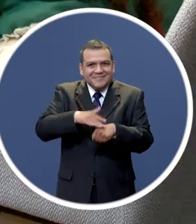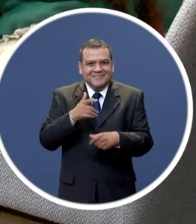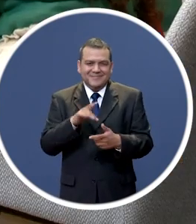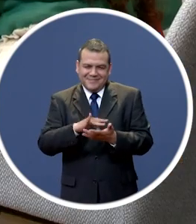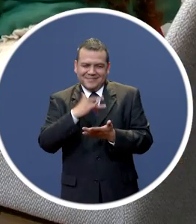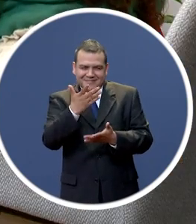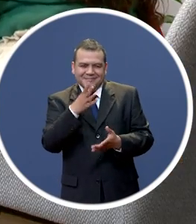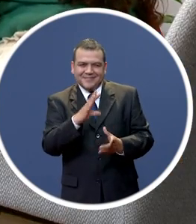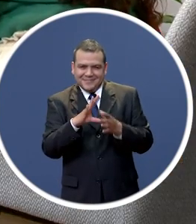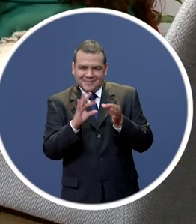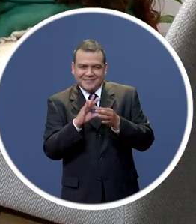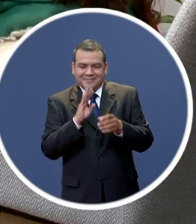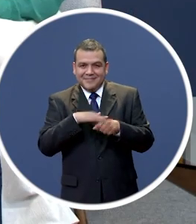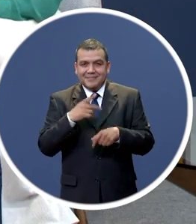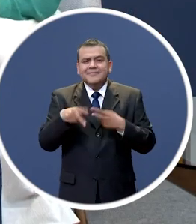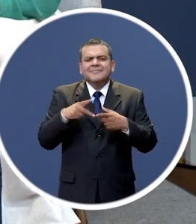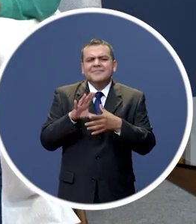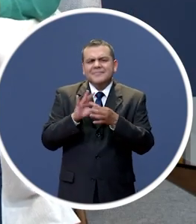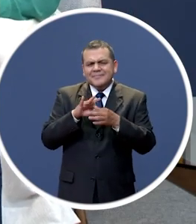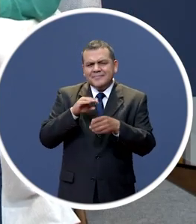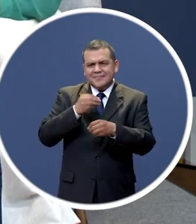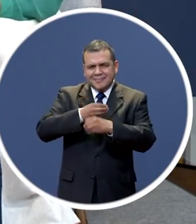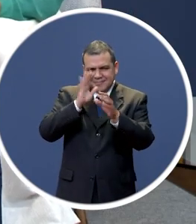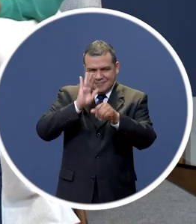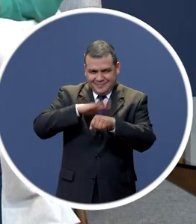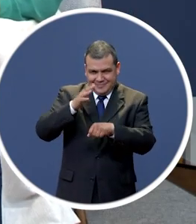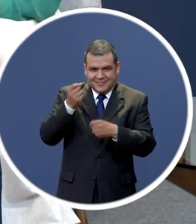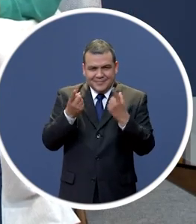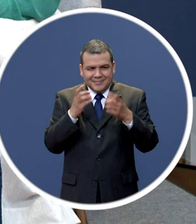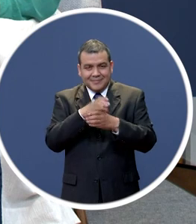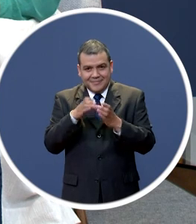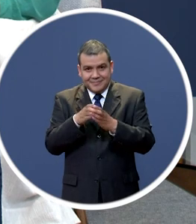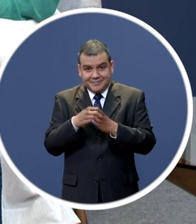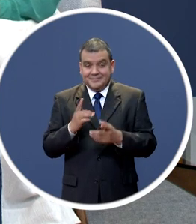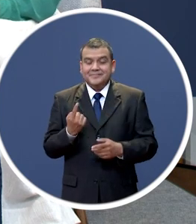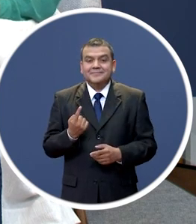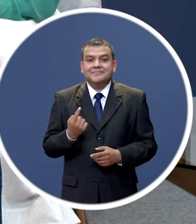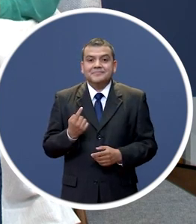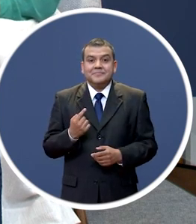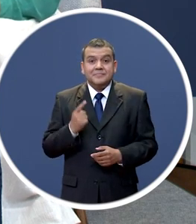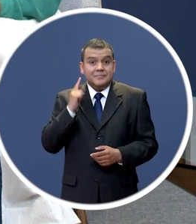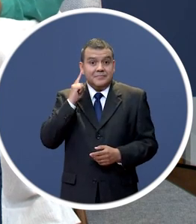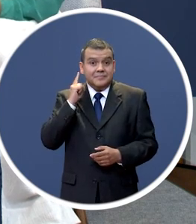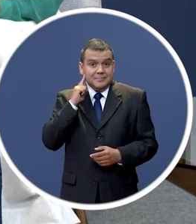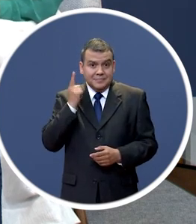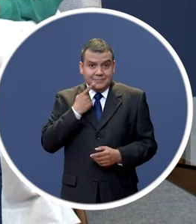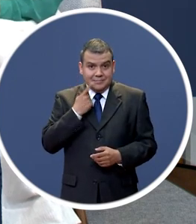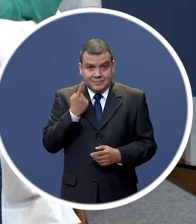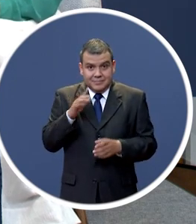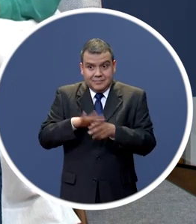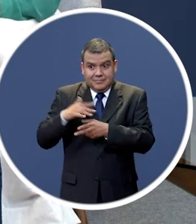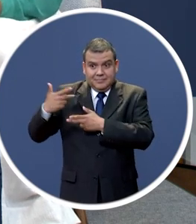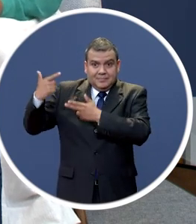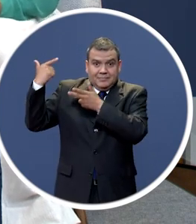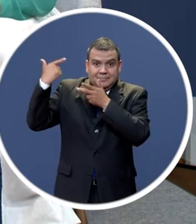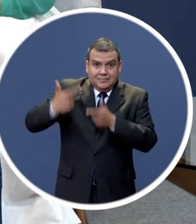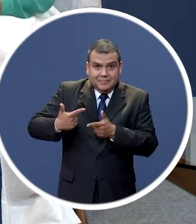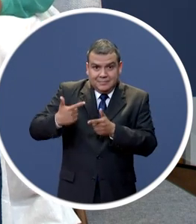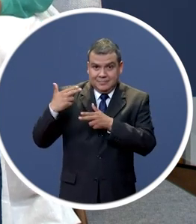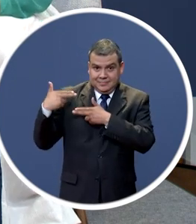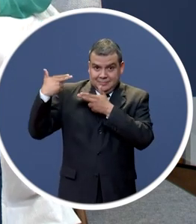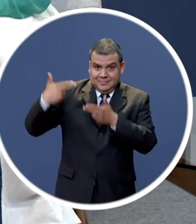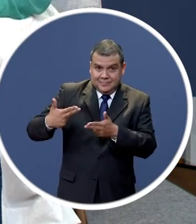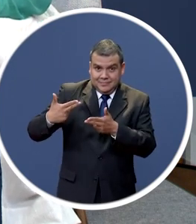Muchas gracias por eso. Vamos a aclarar algunas cosas. Ser sordo es algo genético, es una